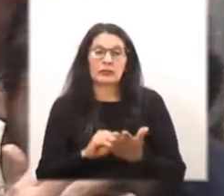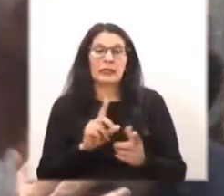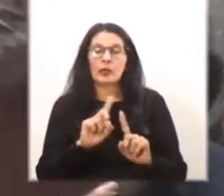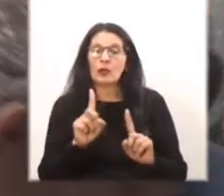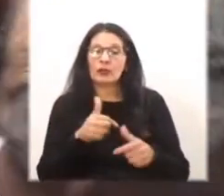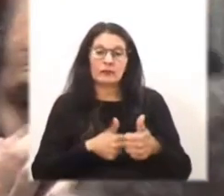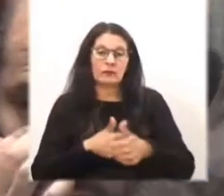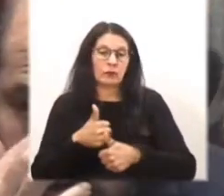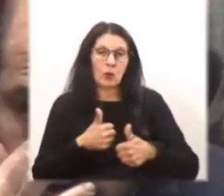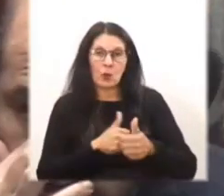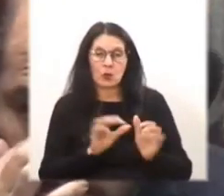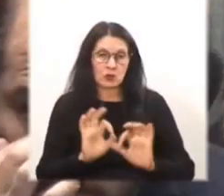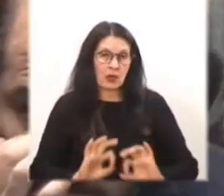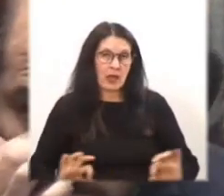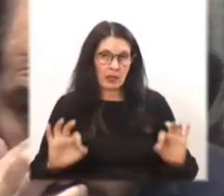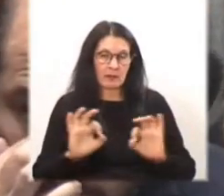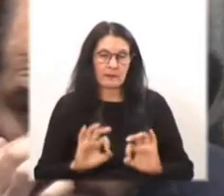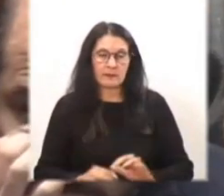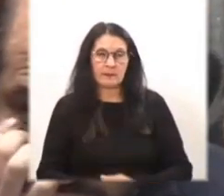interno.